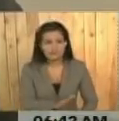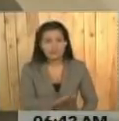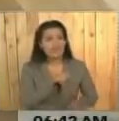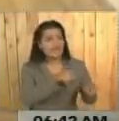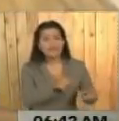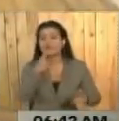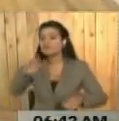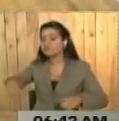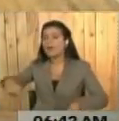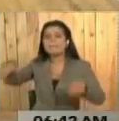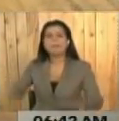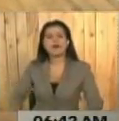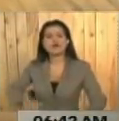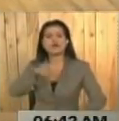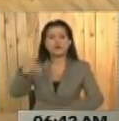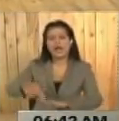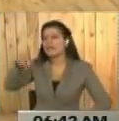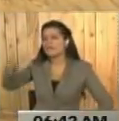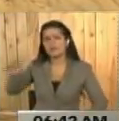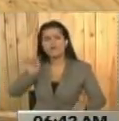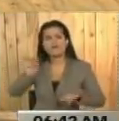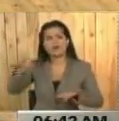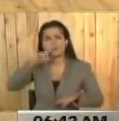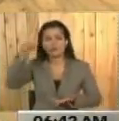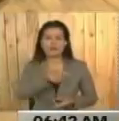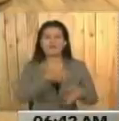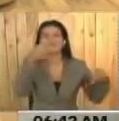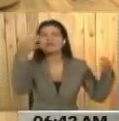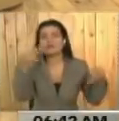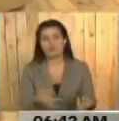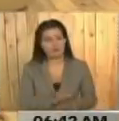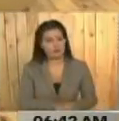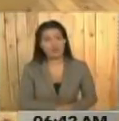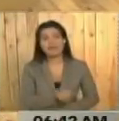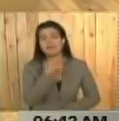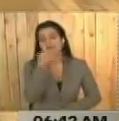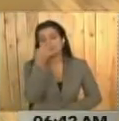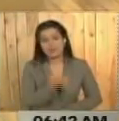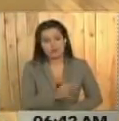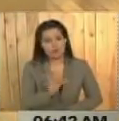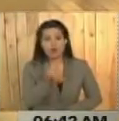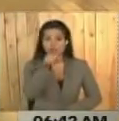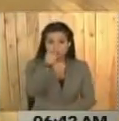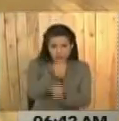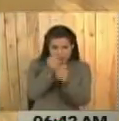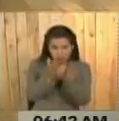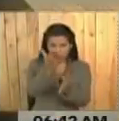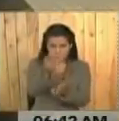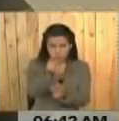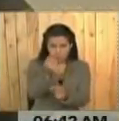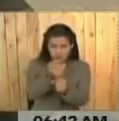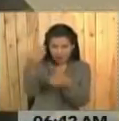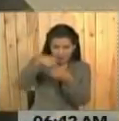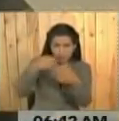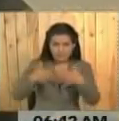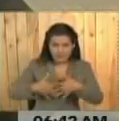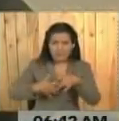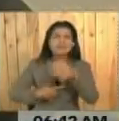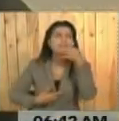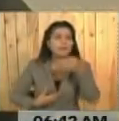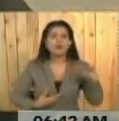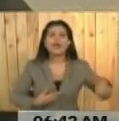un paro nacional para salir de Nicolás maduro tenga la certeza usted trabajador usted trabajadora que que